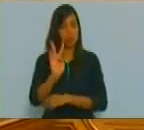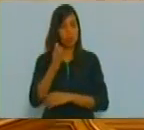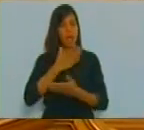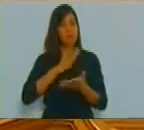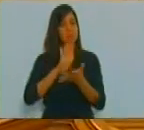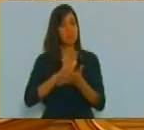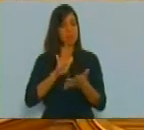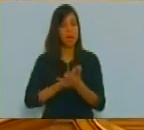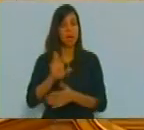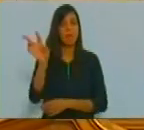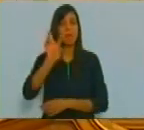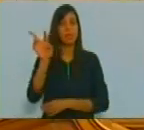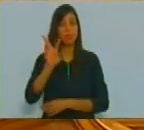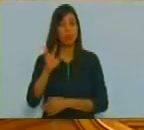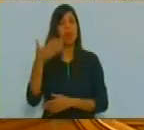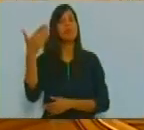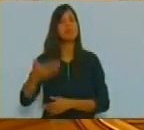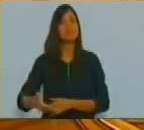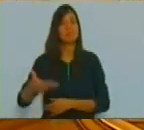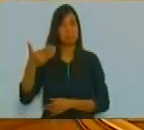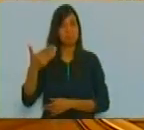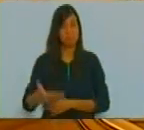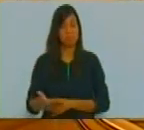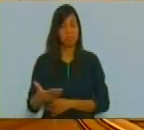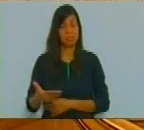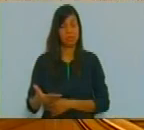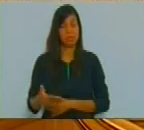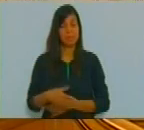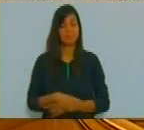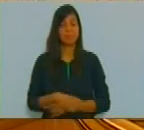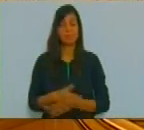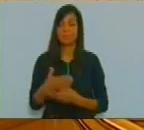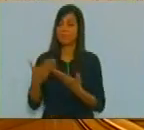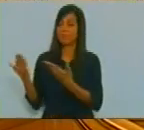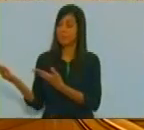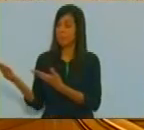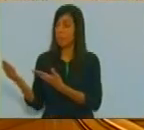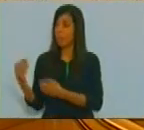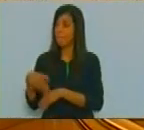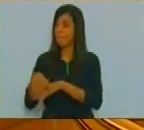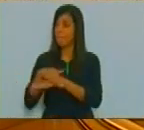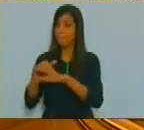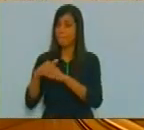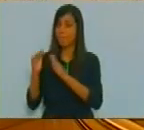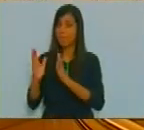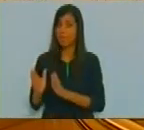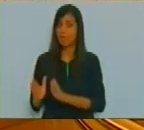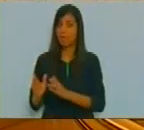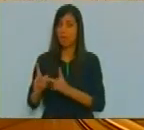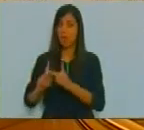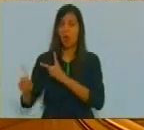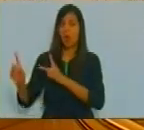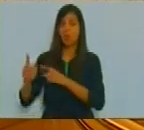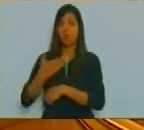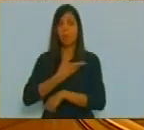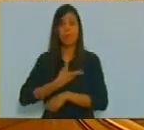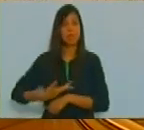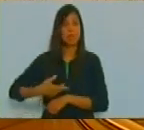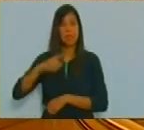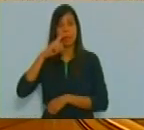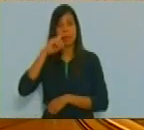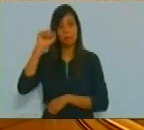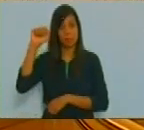de la república así que ministro puede usted contar y el presidente nicolás maduro